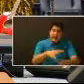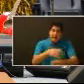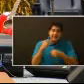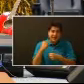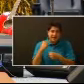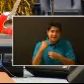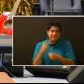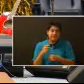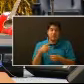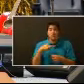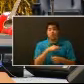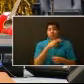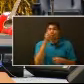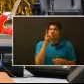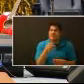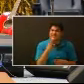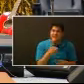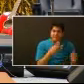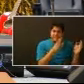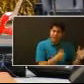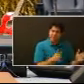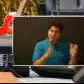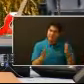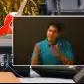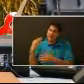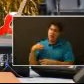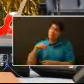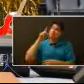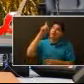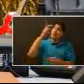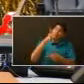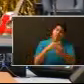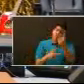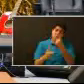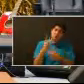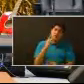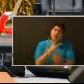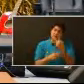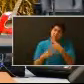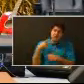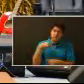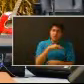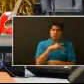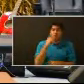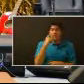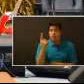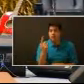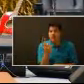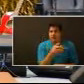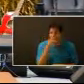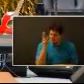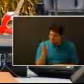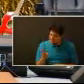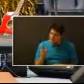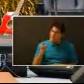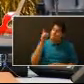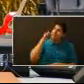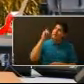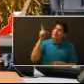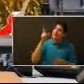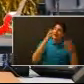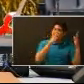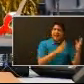Nosotros tenemos que estar preparados para su venida. Nosotros tenemos que estar buscando constantemente de Él